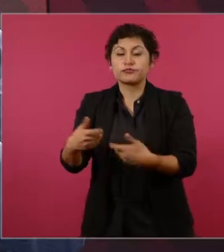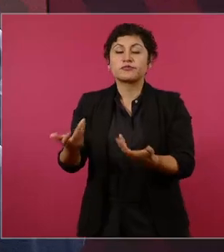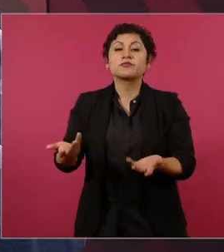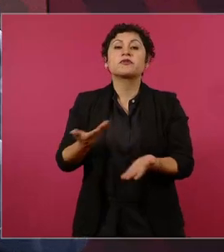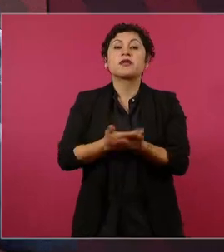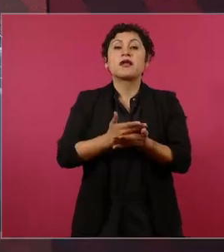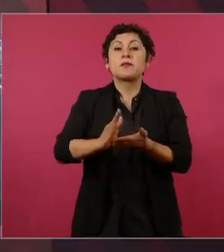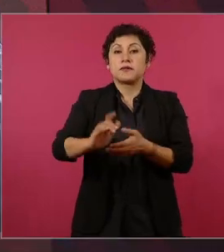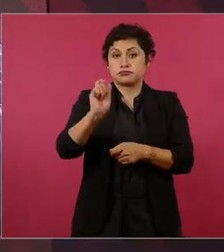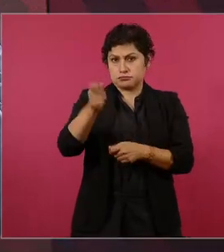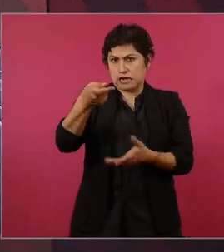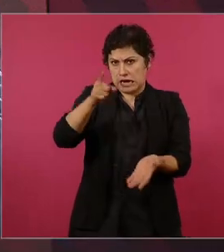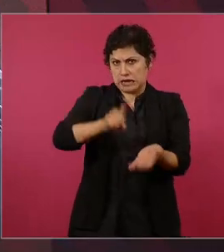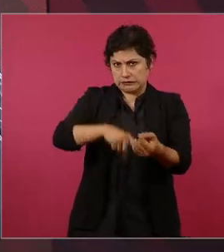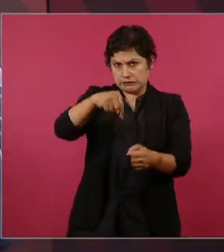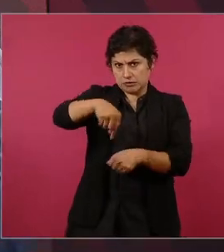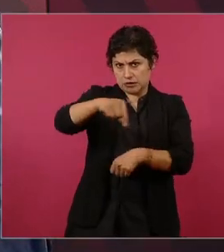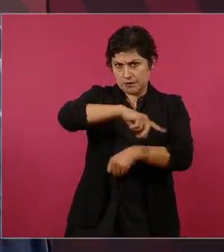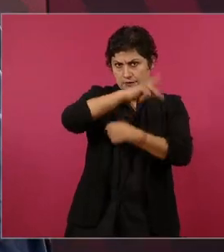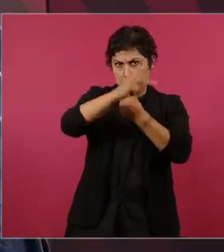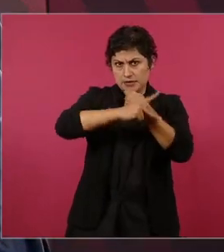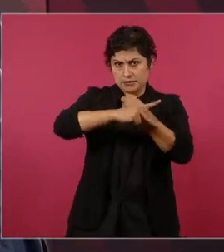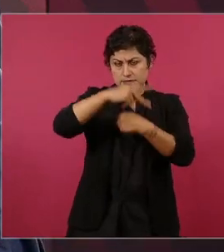terrenos nacionales y